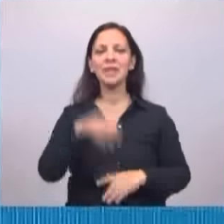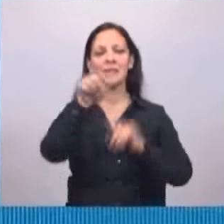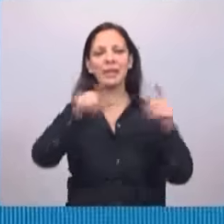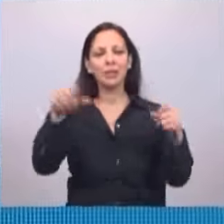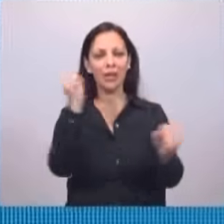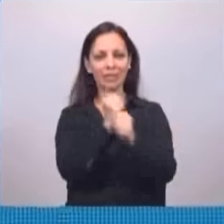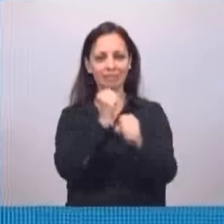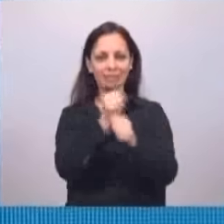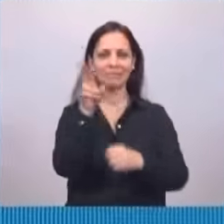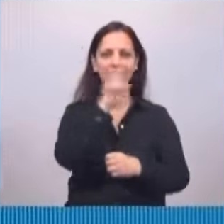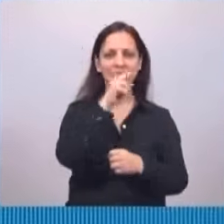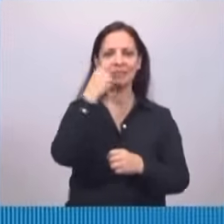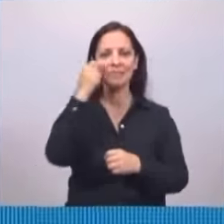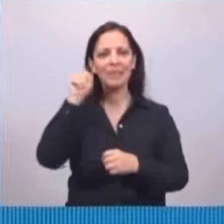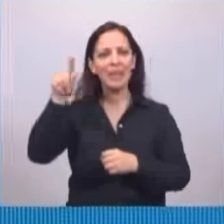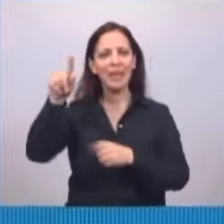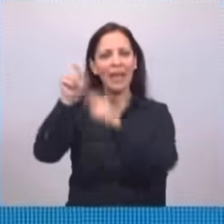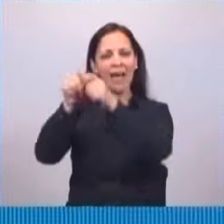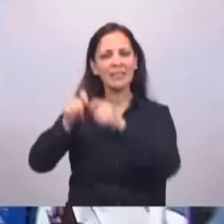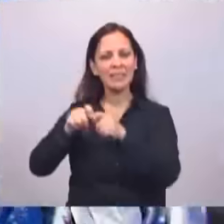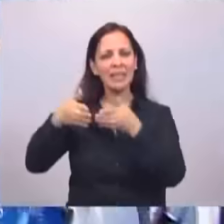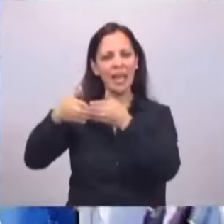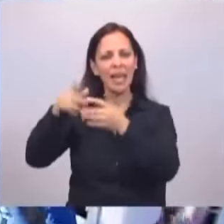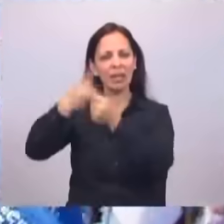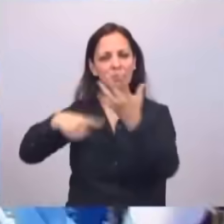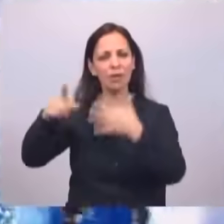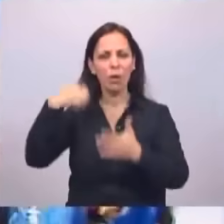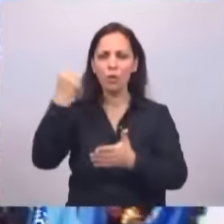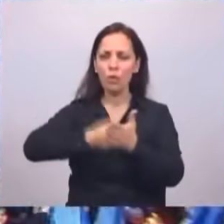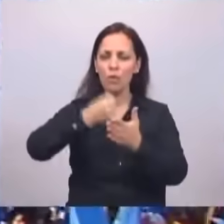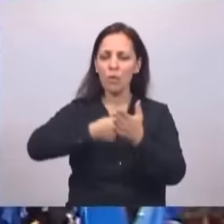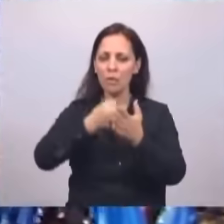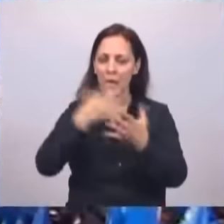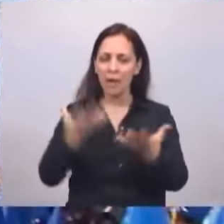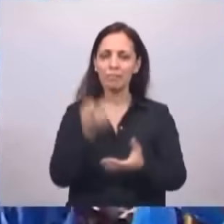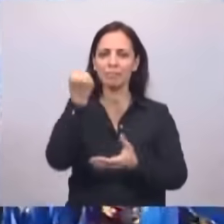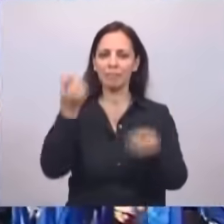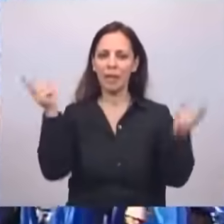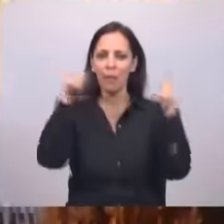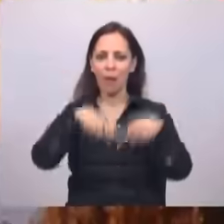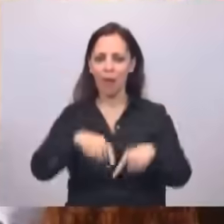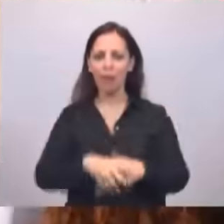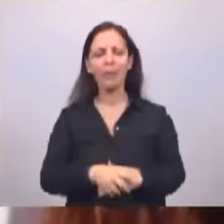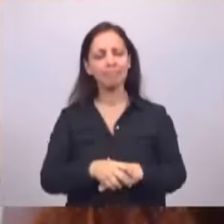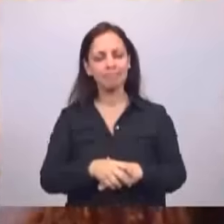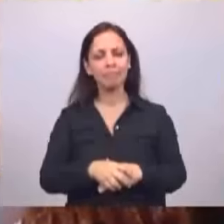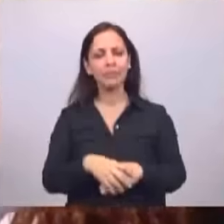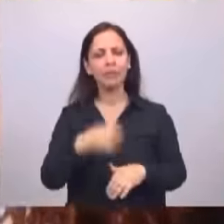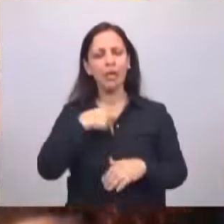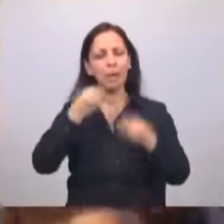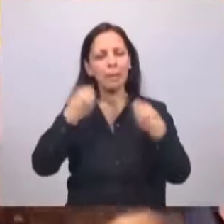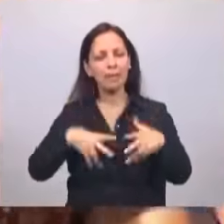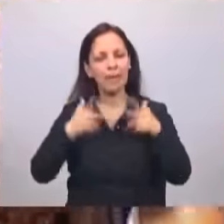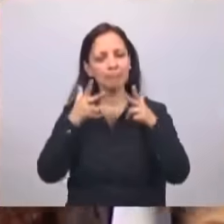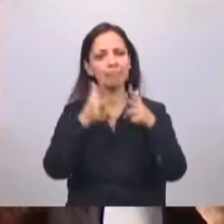trabajadores y trabajadoras de astilleros que tanto pelearon por recuperarlos, quiero empezar